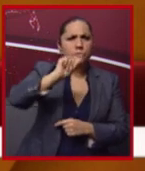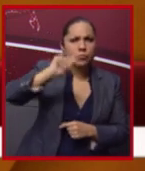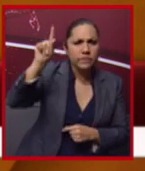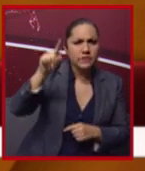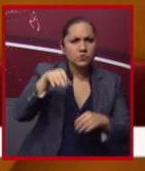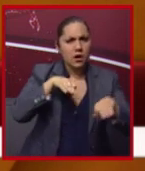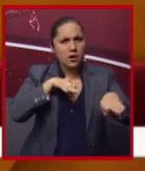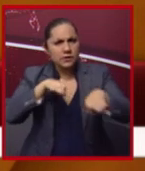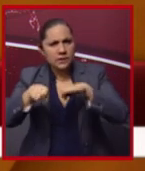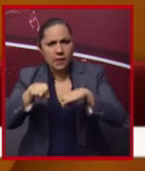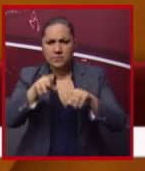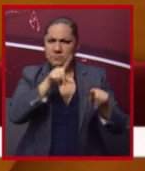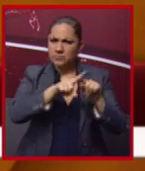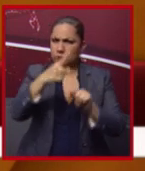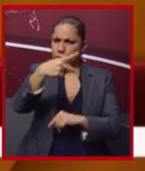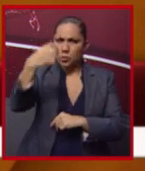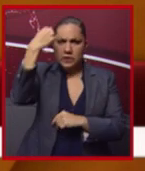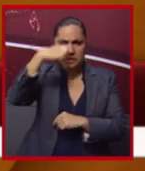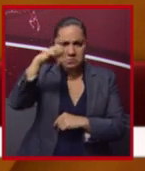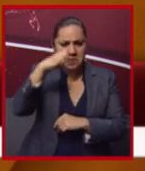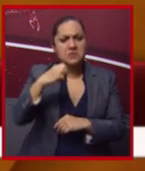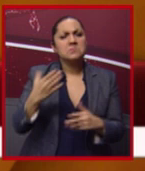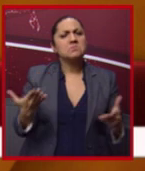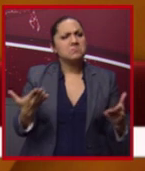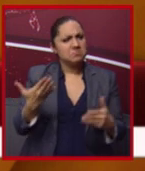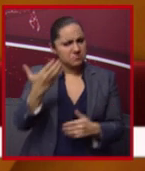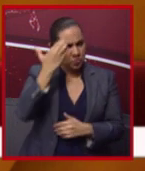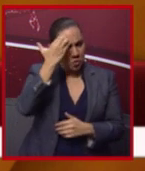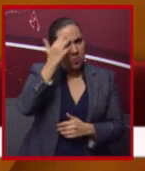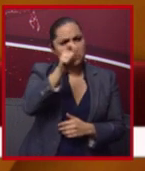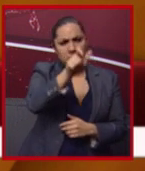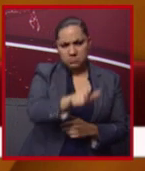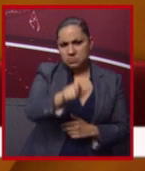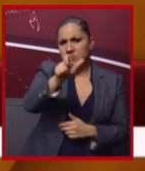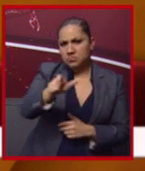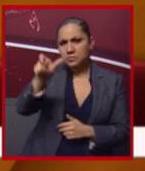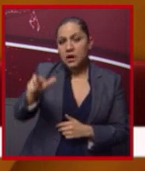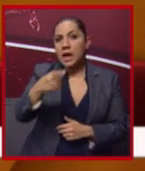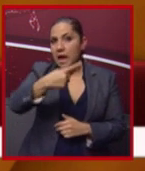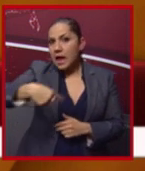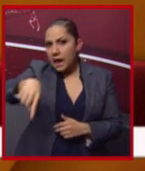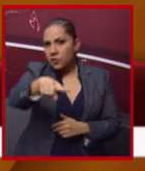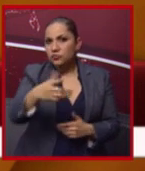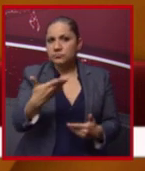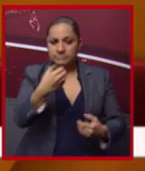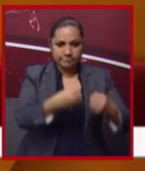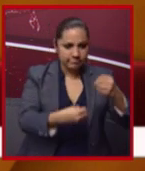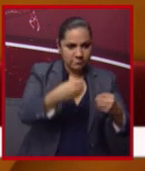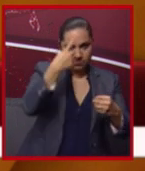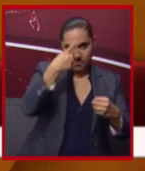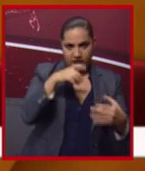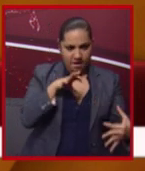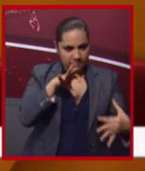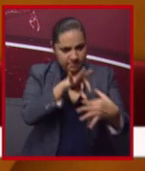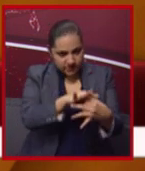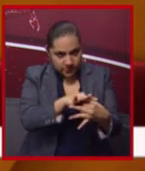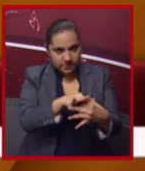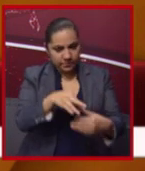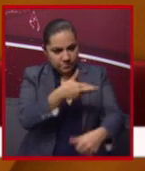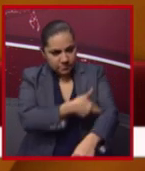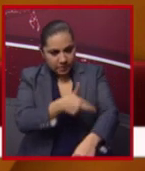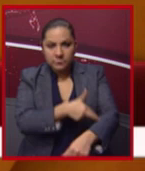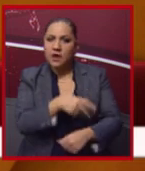sabemos que garantizan autonomía y actuación como impartidores de justicia e incluso fortalecen